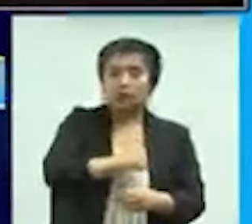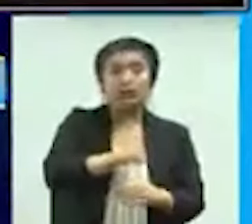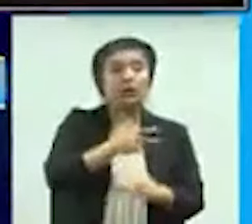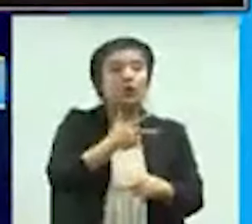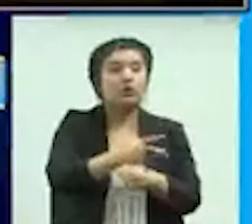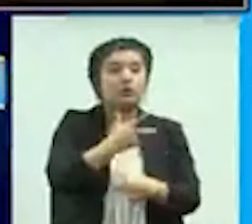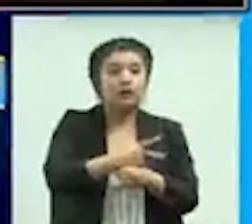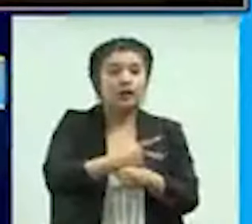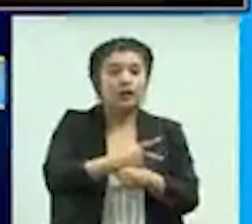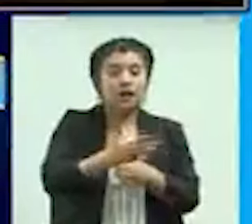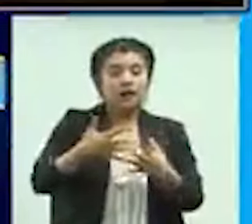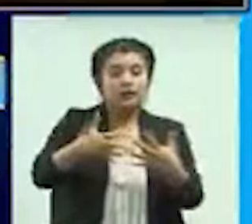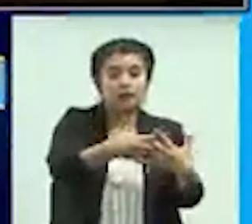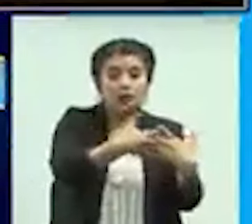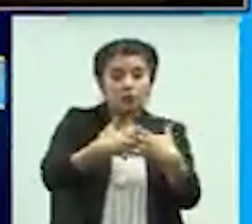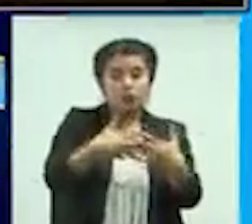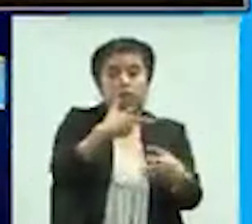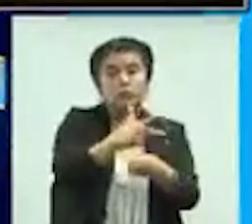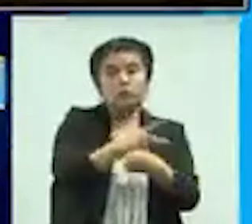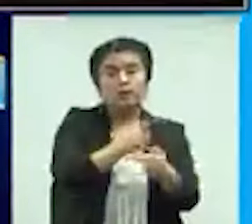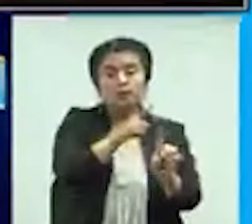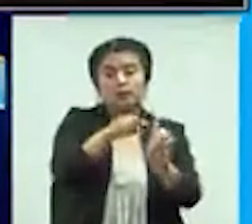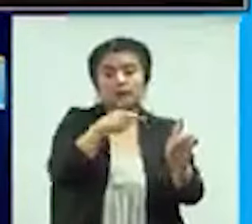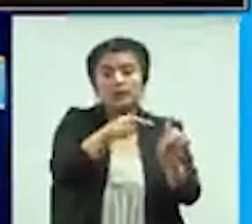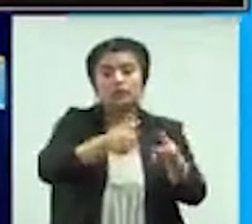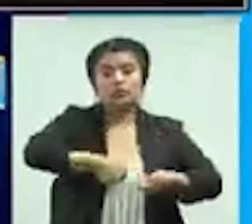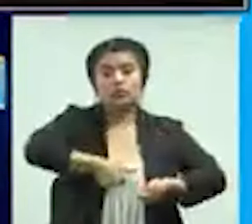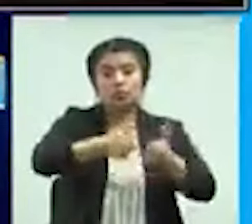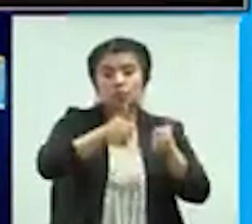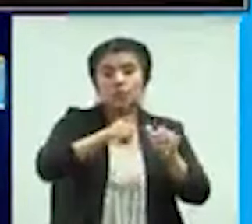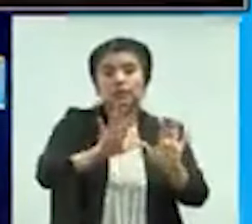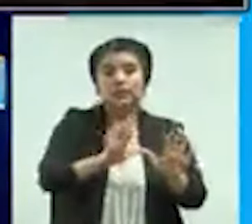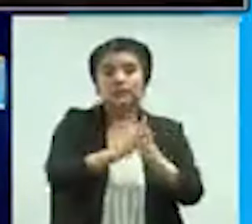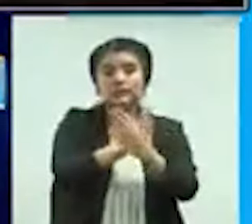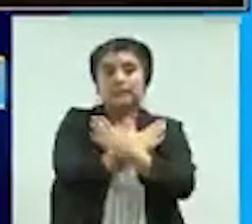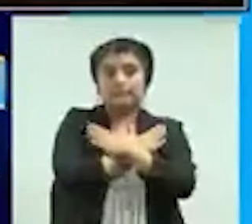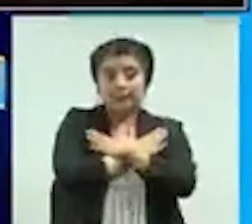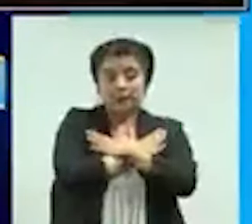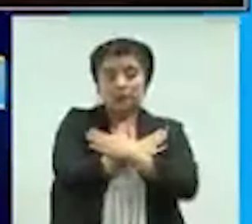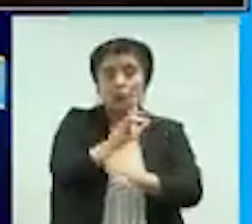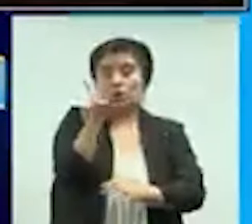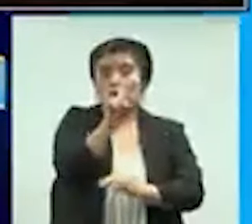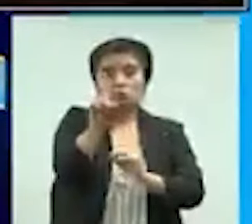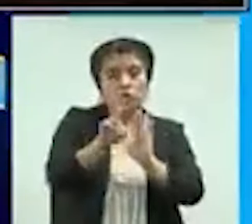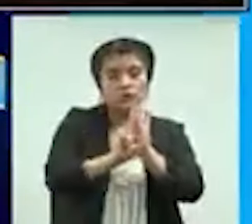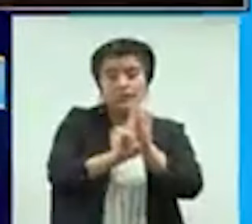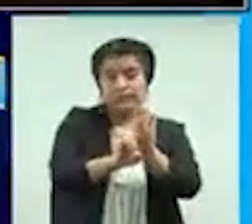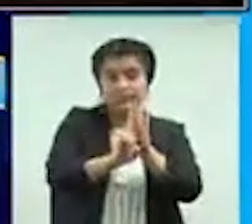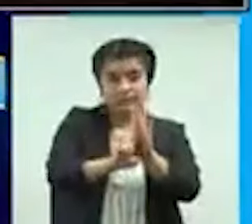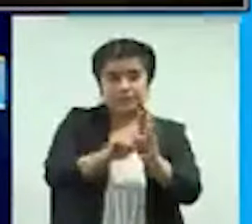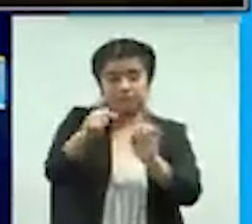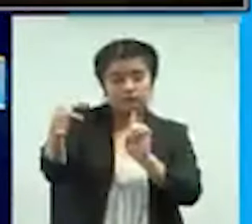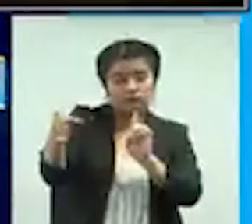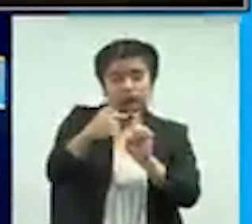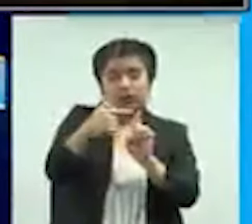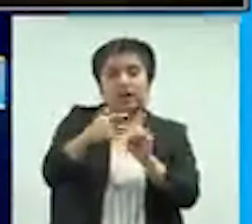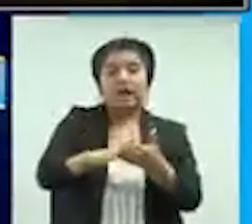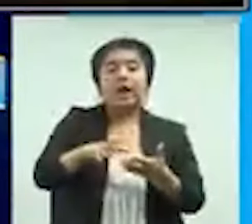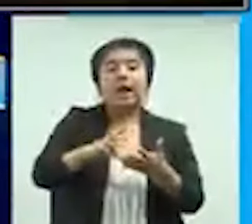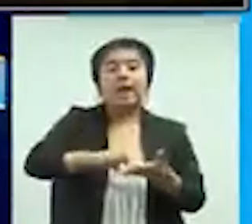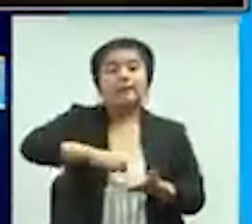Estados Unidos de América justificó su voto del 10 de mayo no reflejaba la oposición al Estado